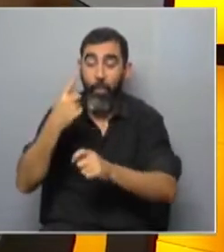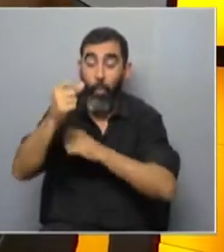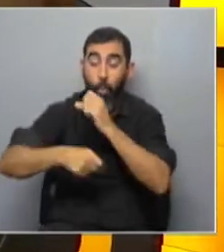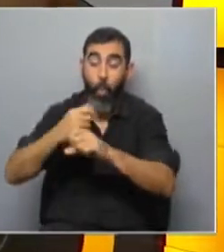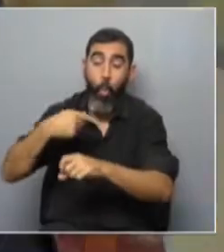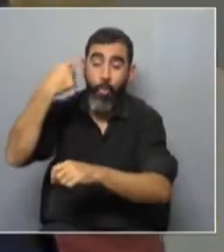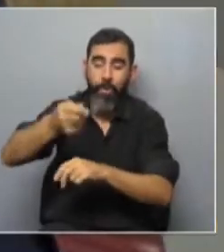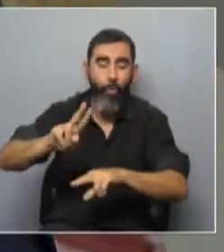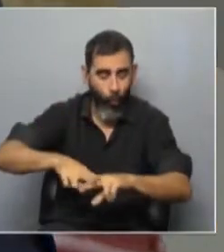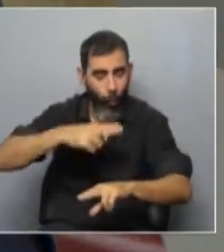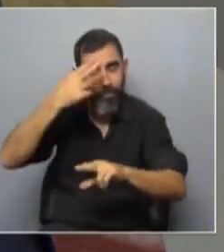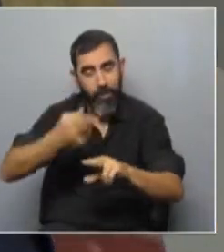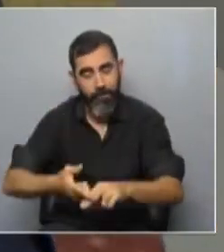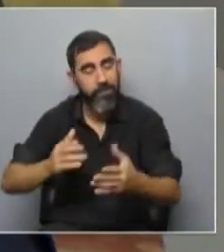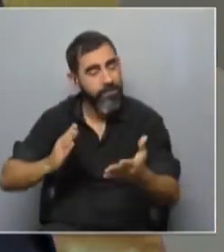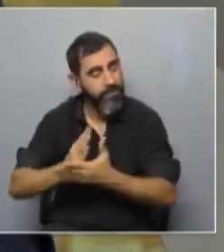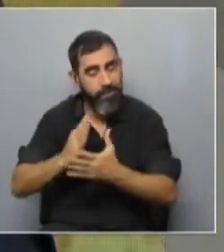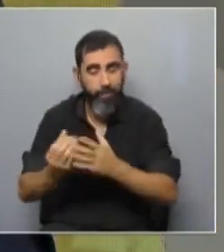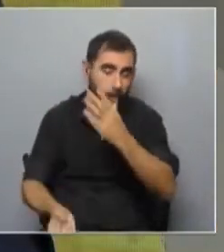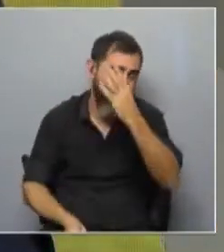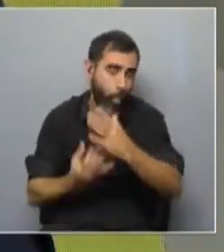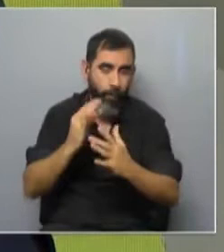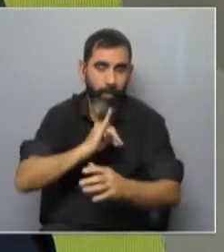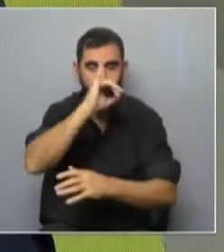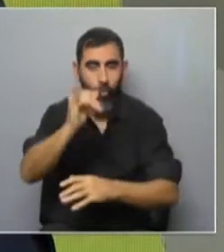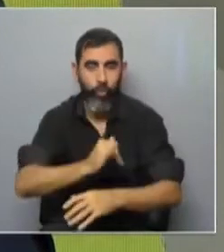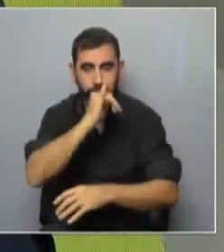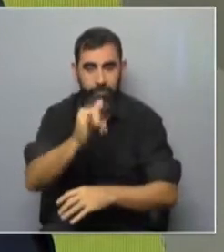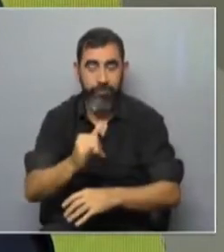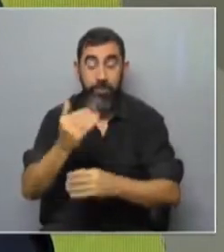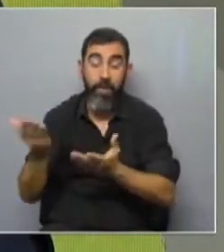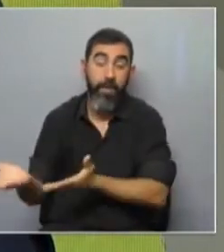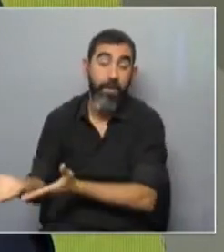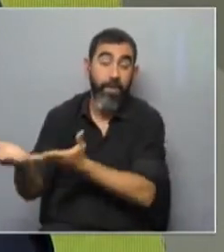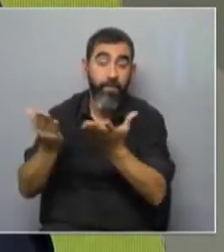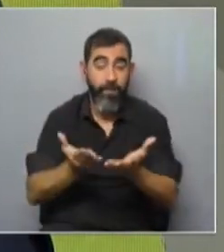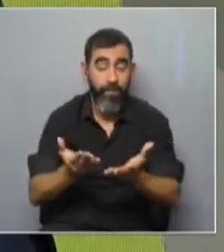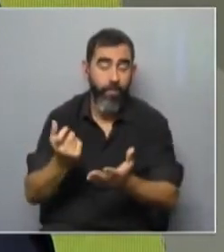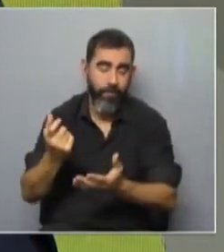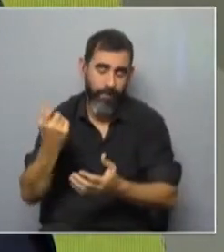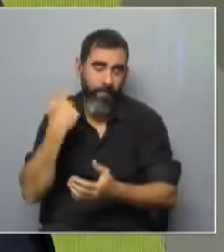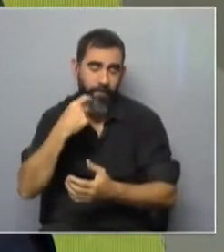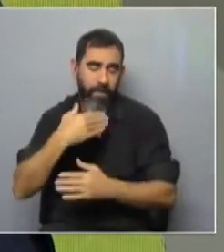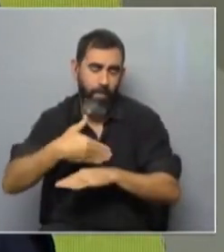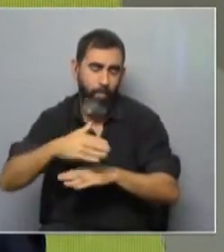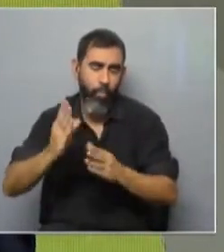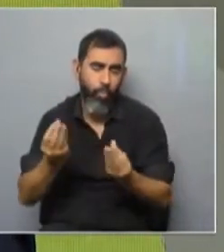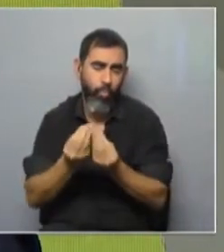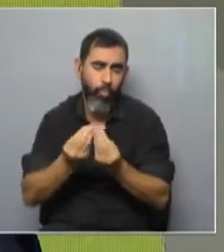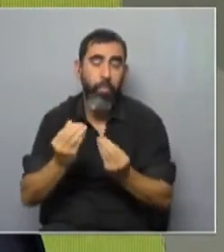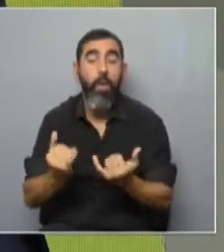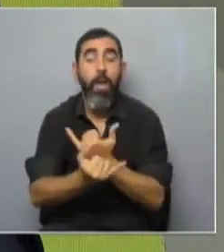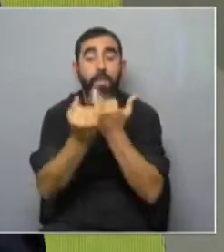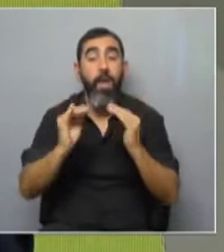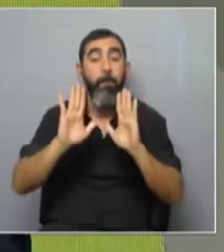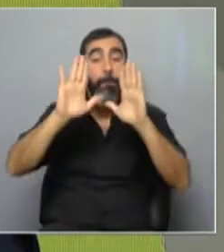dos se repetirá porque siempre hay novedades. Y la invitación, aunque falte bastante, para el Día del Patrimonio, cuando ustedes abren